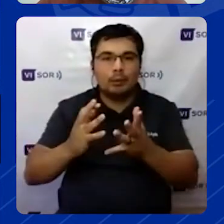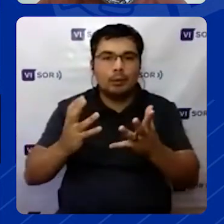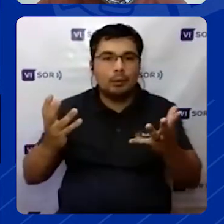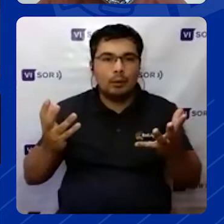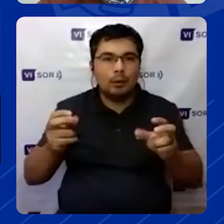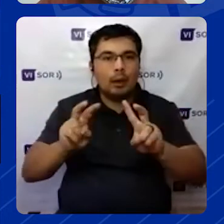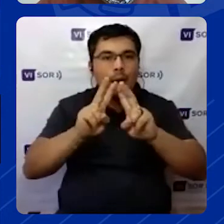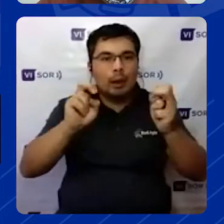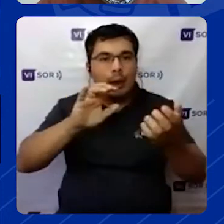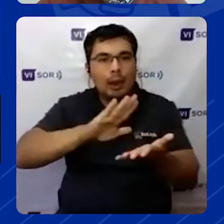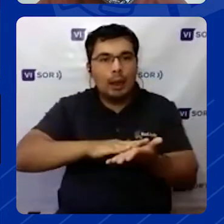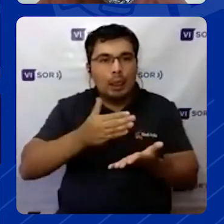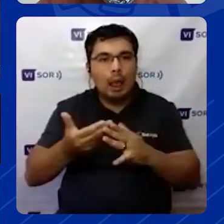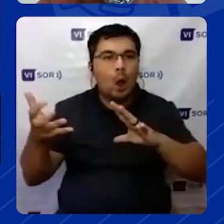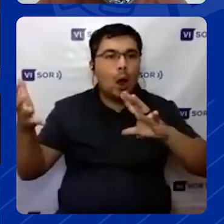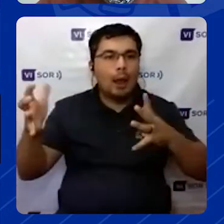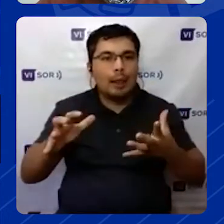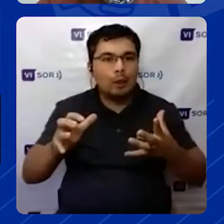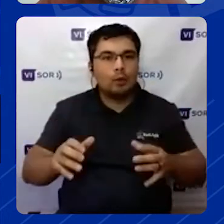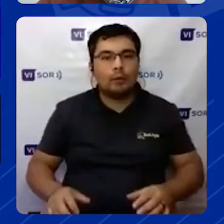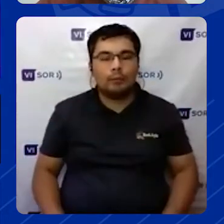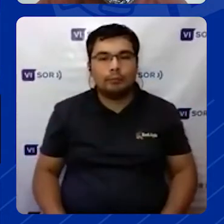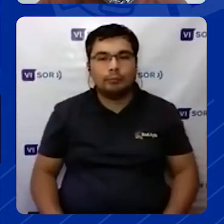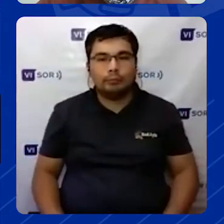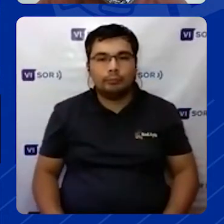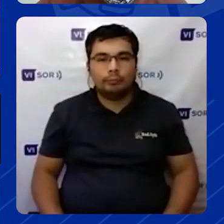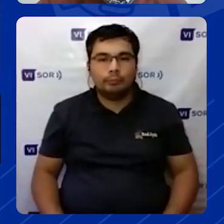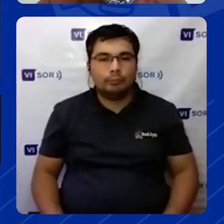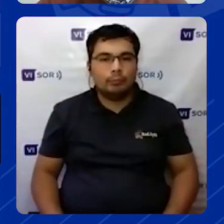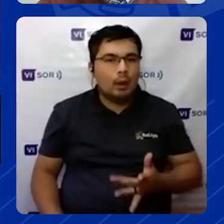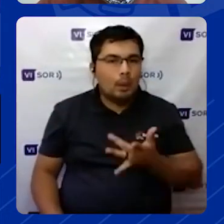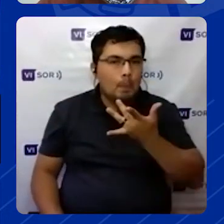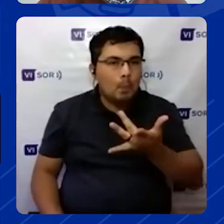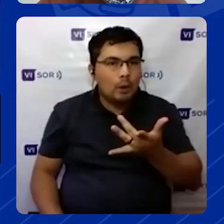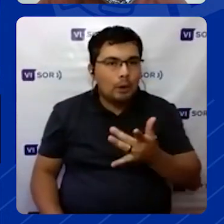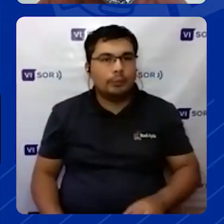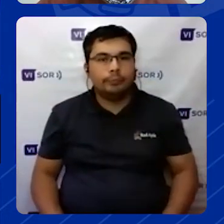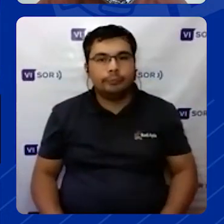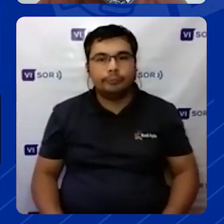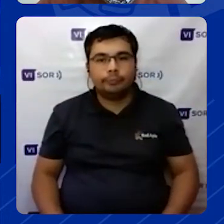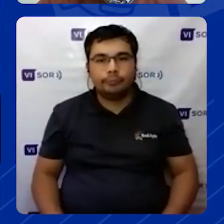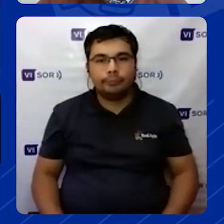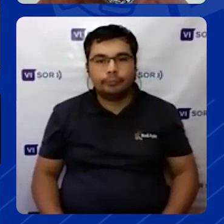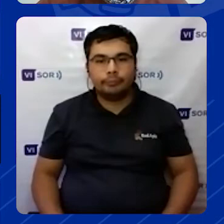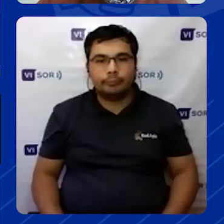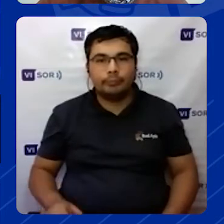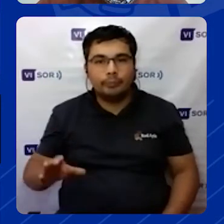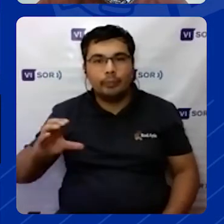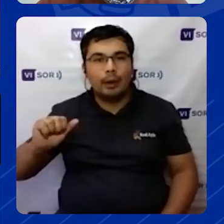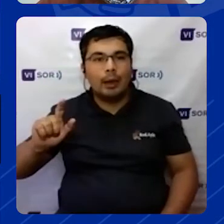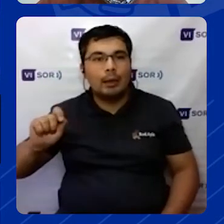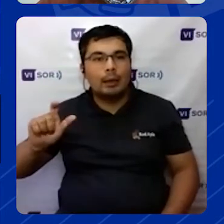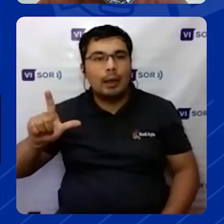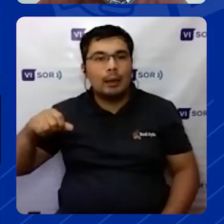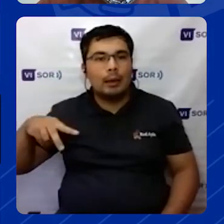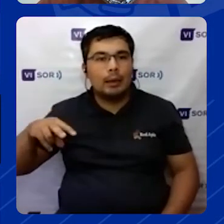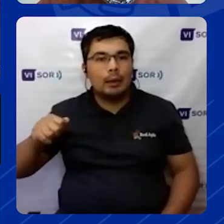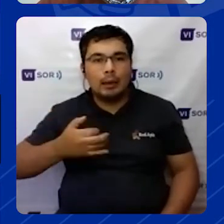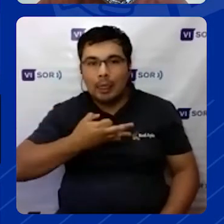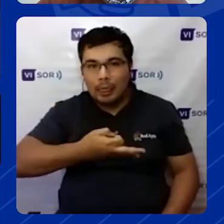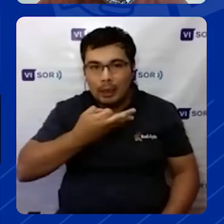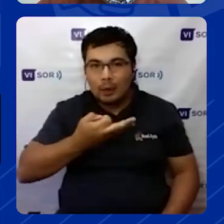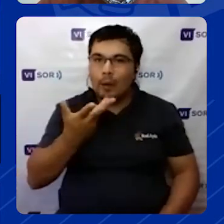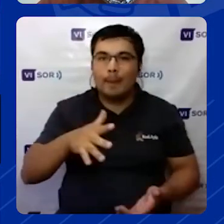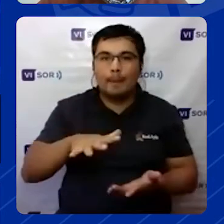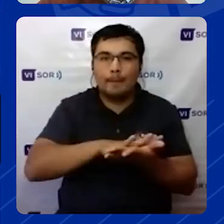catástrofe. ¿Y por qué? Era el ejemplo que puso Catalina, de hecho, en su presentación. Entonces hemos hecho ese